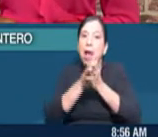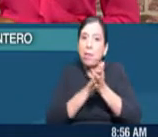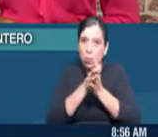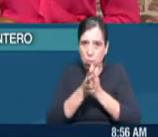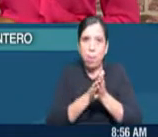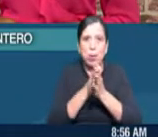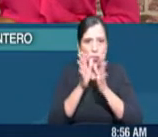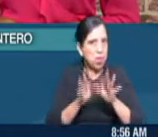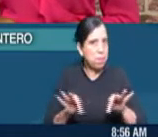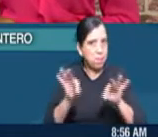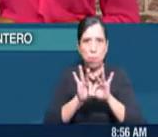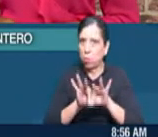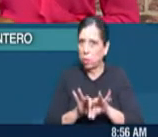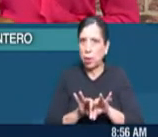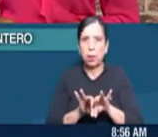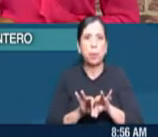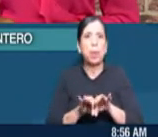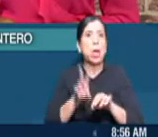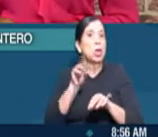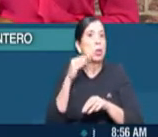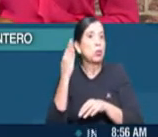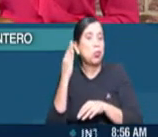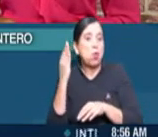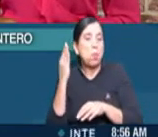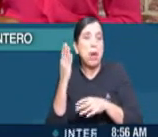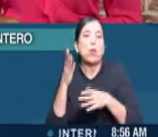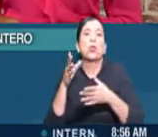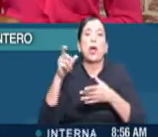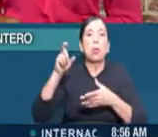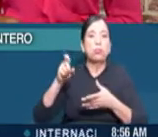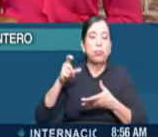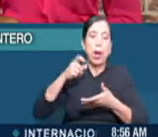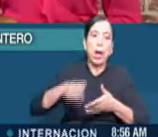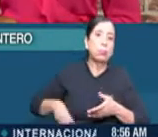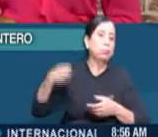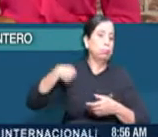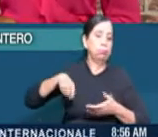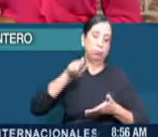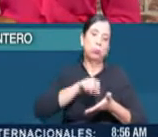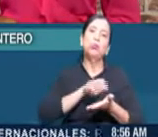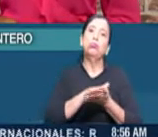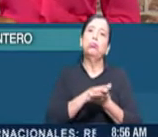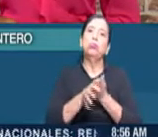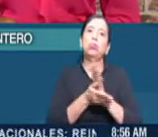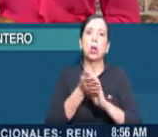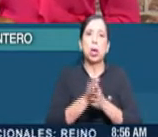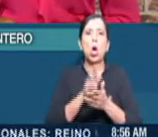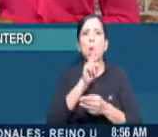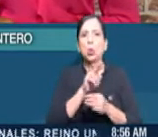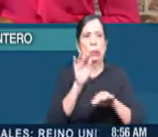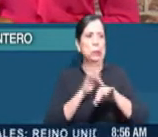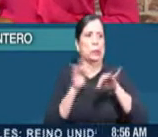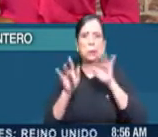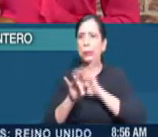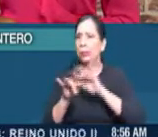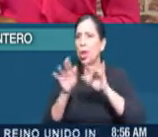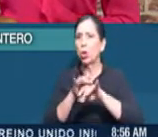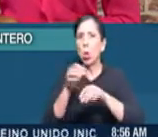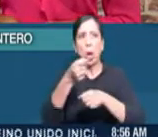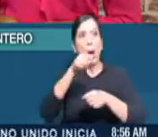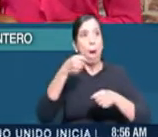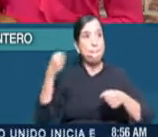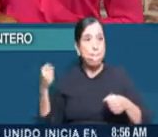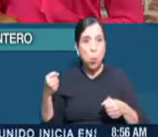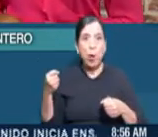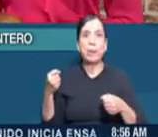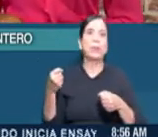mano. Si no tiene un baño cerca para lavarse las manos, tenga su gel alcoholado y utilícelo cada vez que toque alguna superficie, alguna puerta